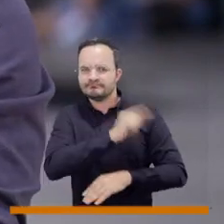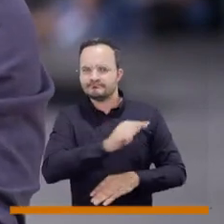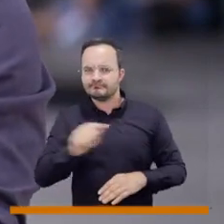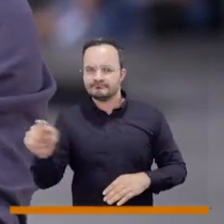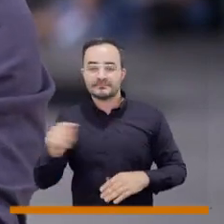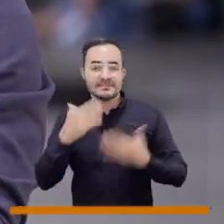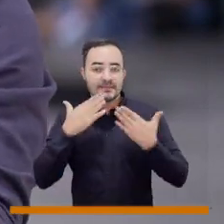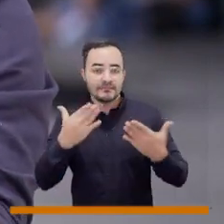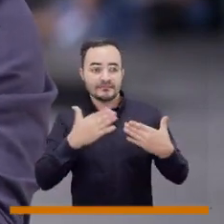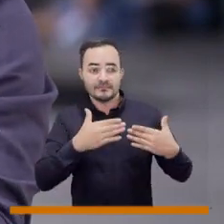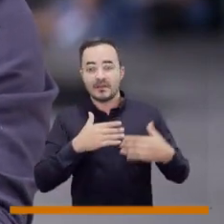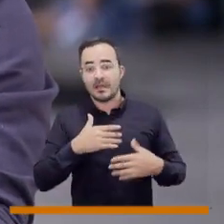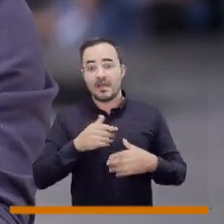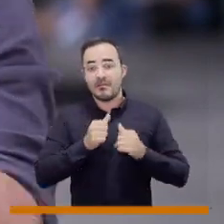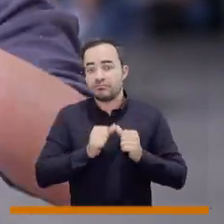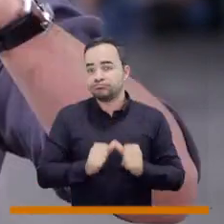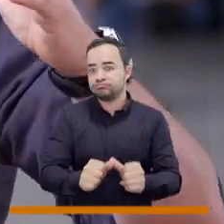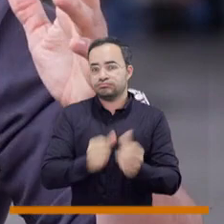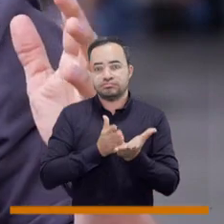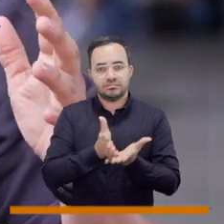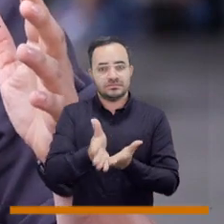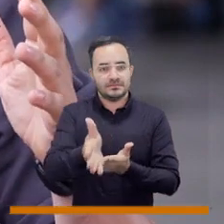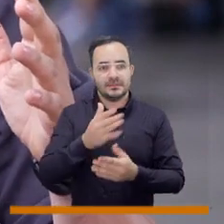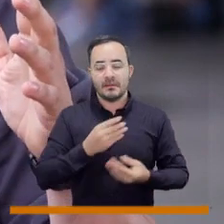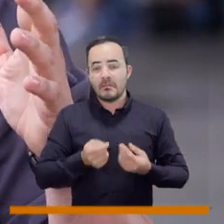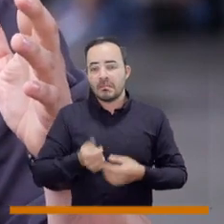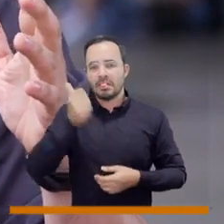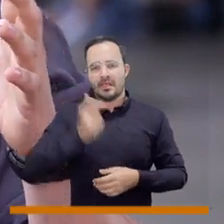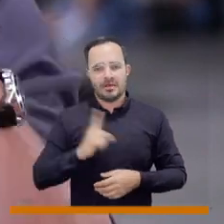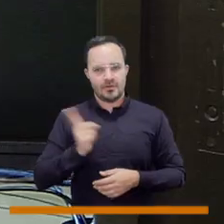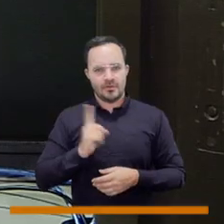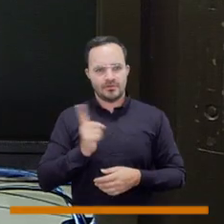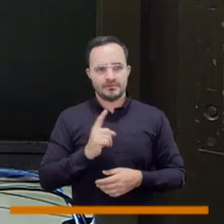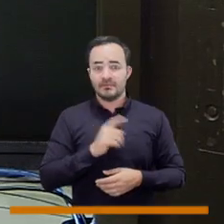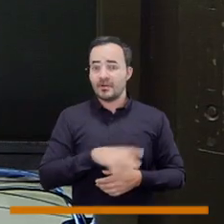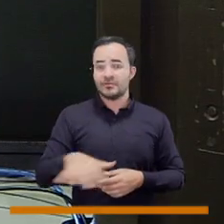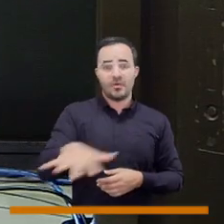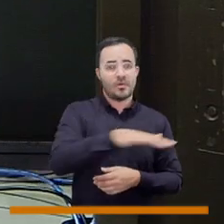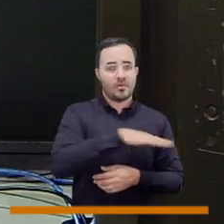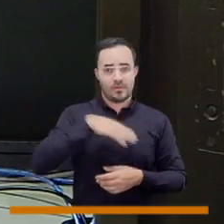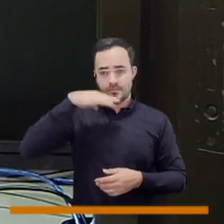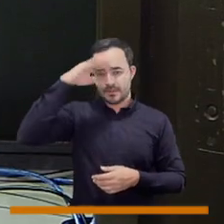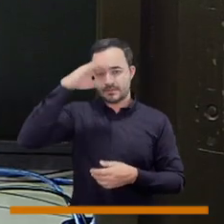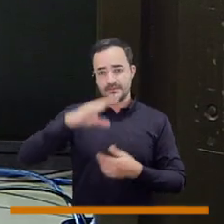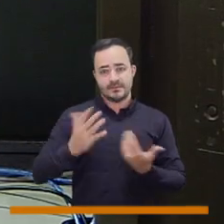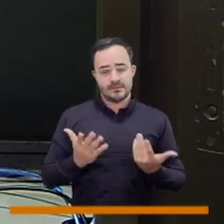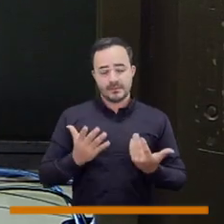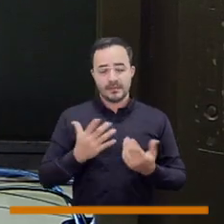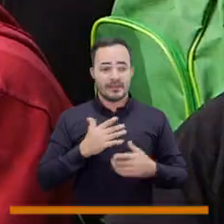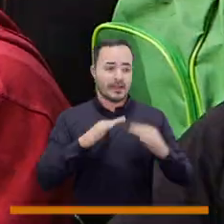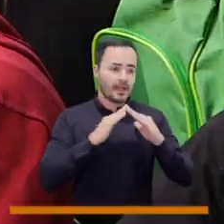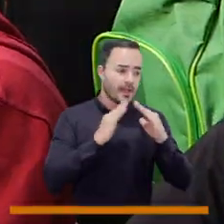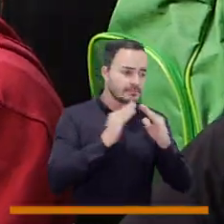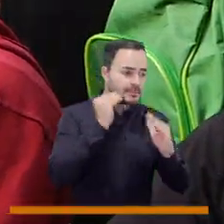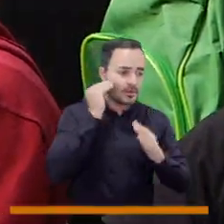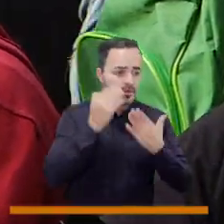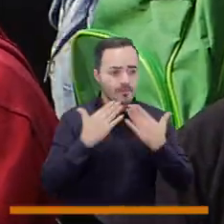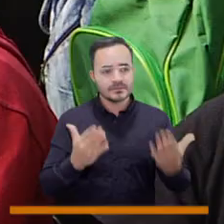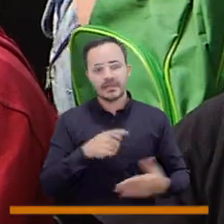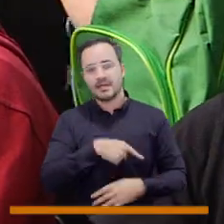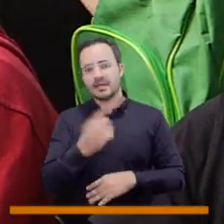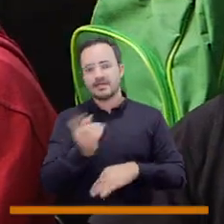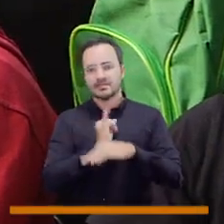que se hace en toda la ciudad, en las casas, en una institución